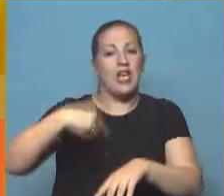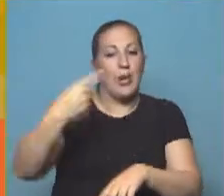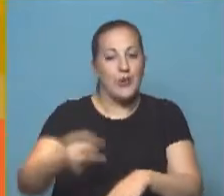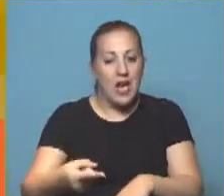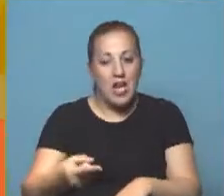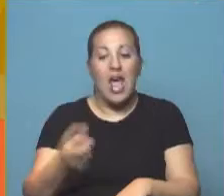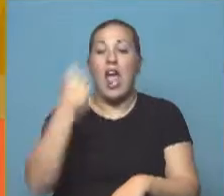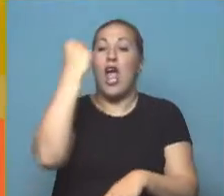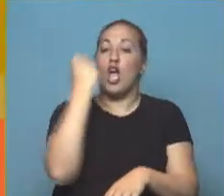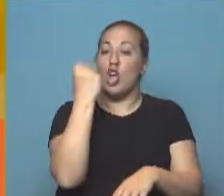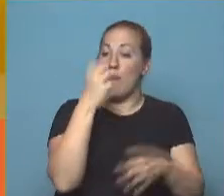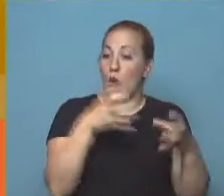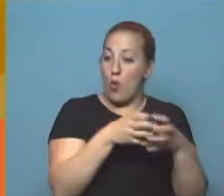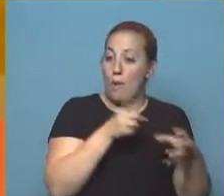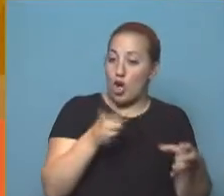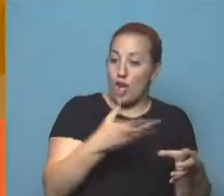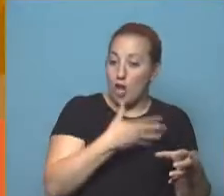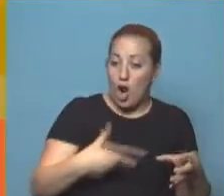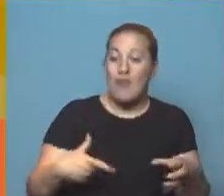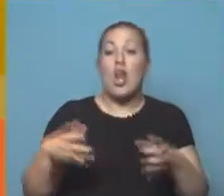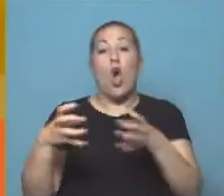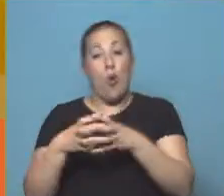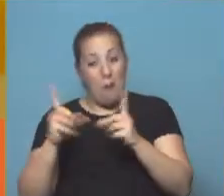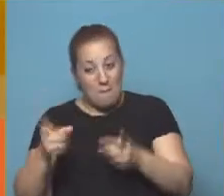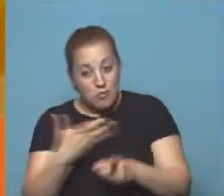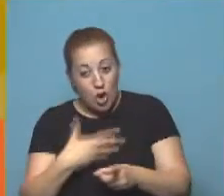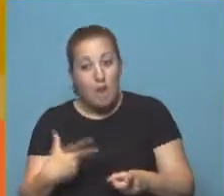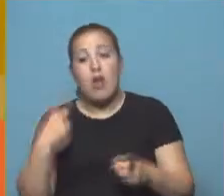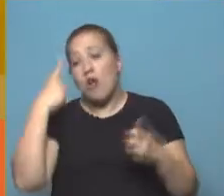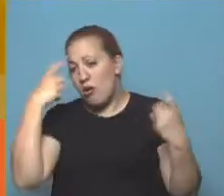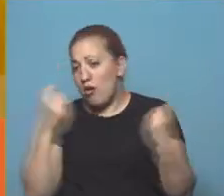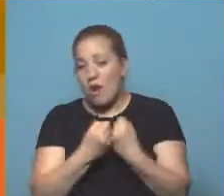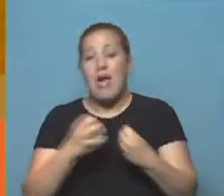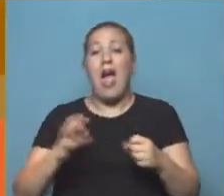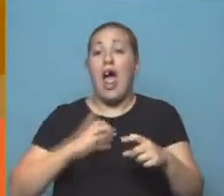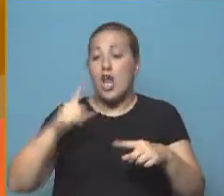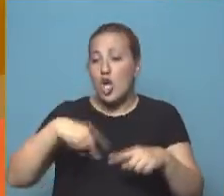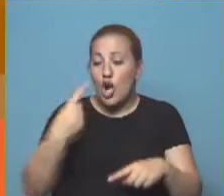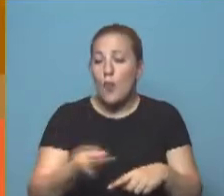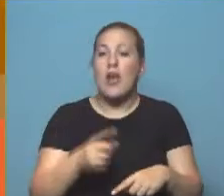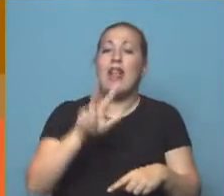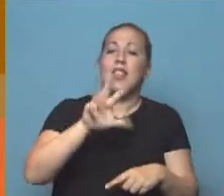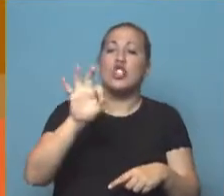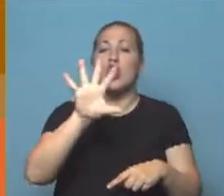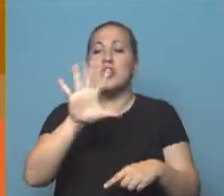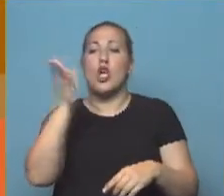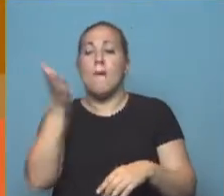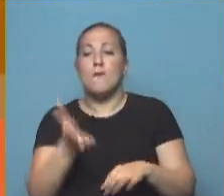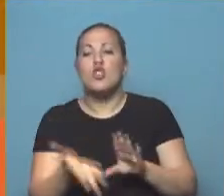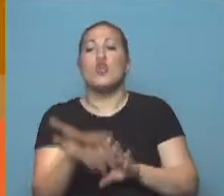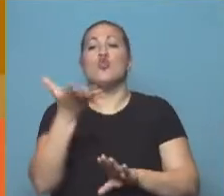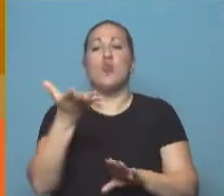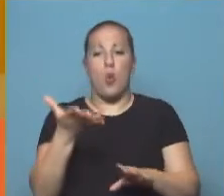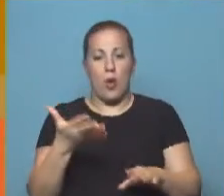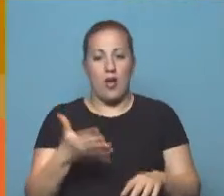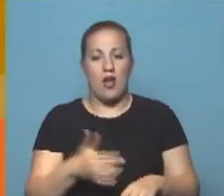tanto economistas de la oposición como del oficialismo coinciden que el año que viene vamos a estar entre un 3 y un 5% de crecimiento y va a haber bienestar para los argentinos. 3